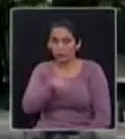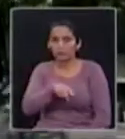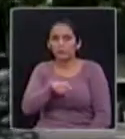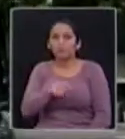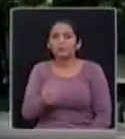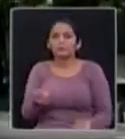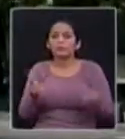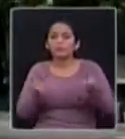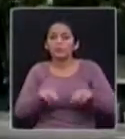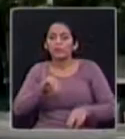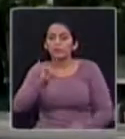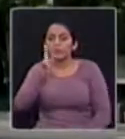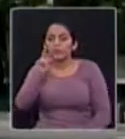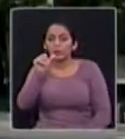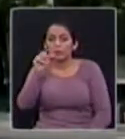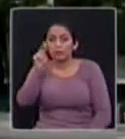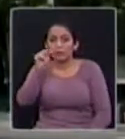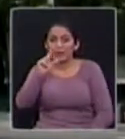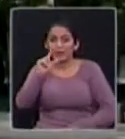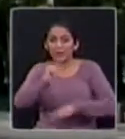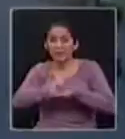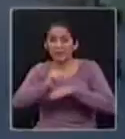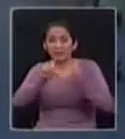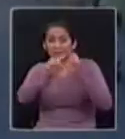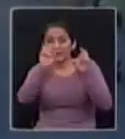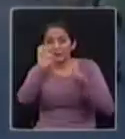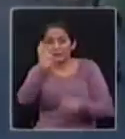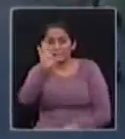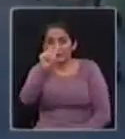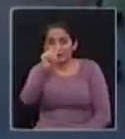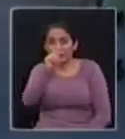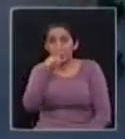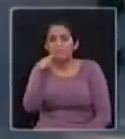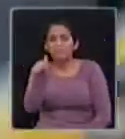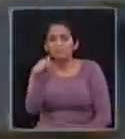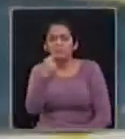tráfico de influencias, renunció y que la próxima semana convocará